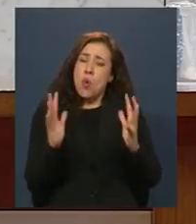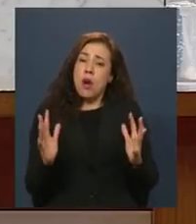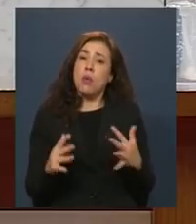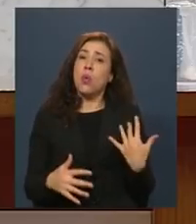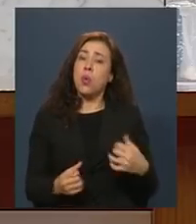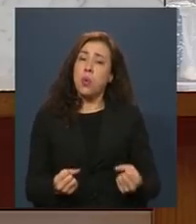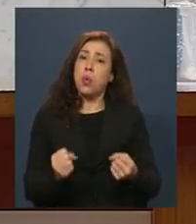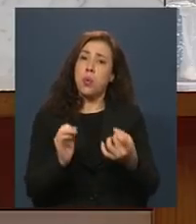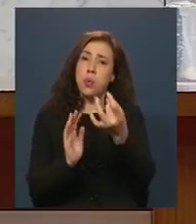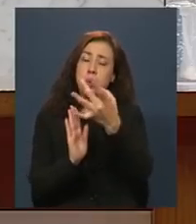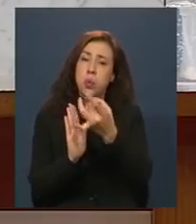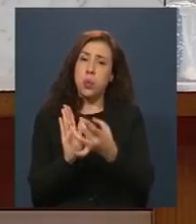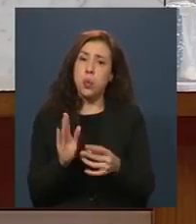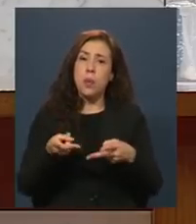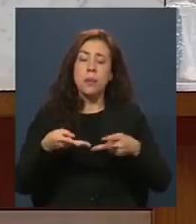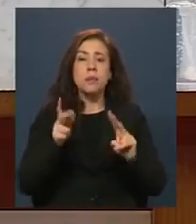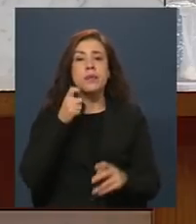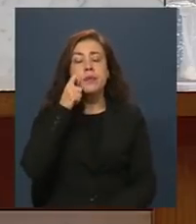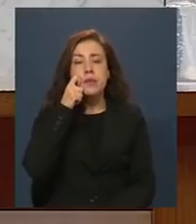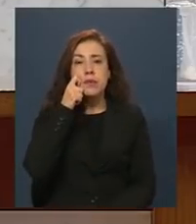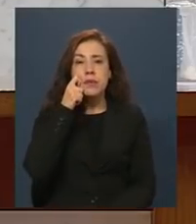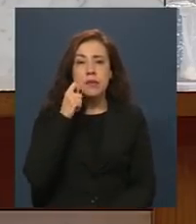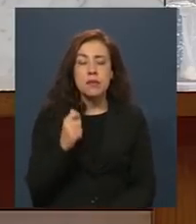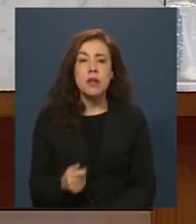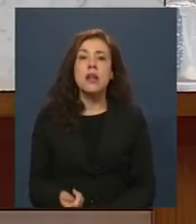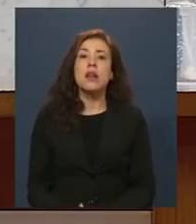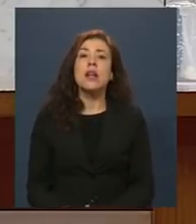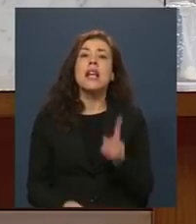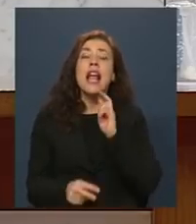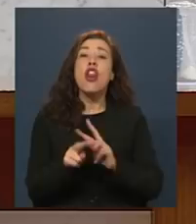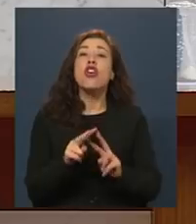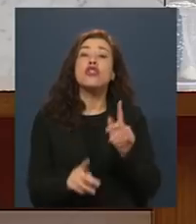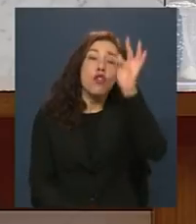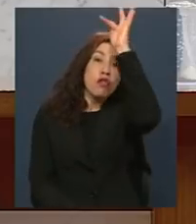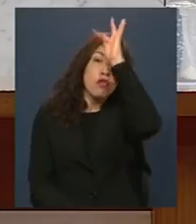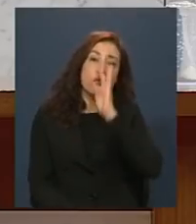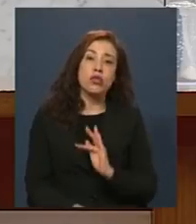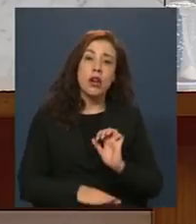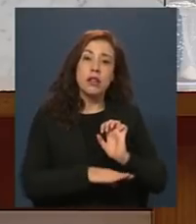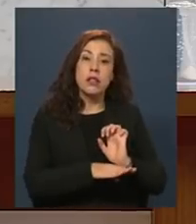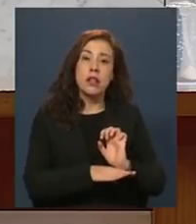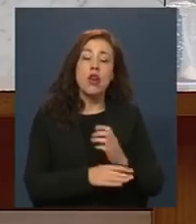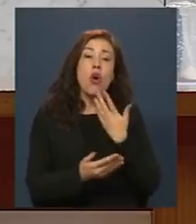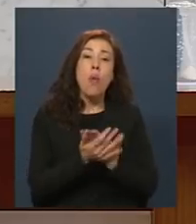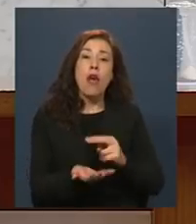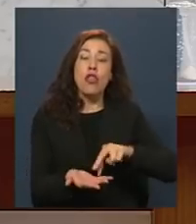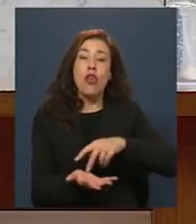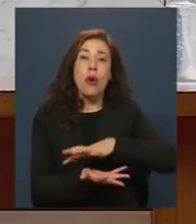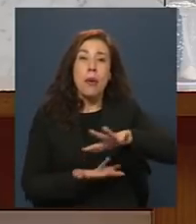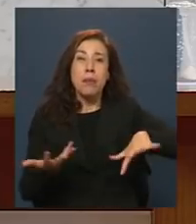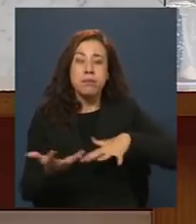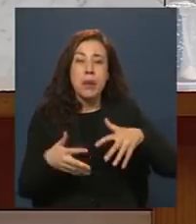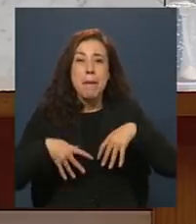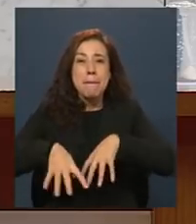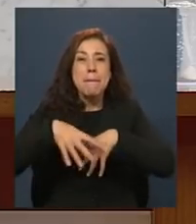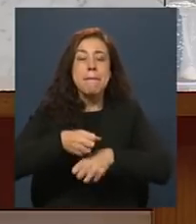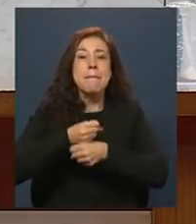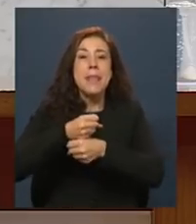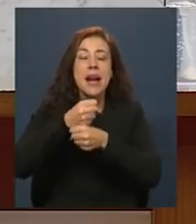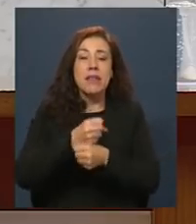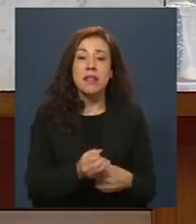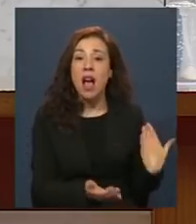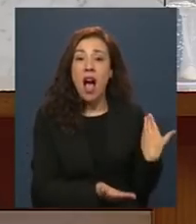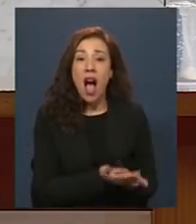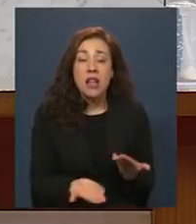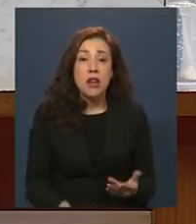graves violaciones de derechos humanos realizados por agentes del Estado durante las manifestaciones. Las hasta